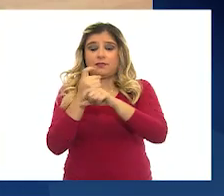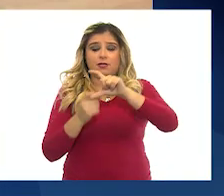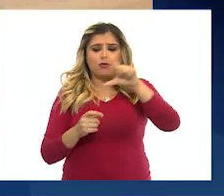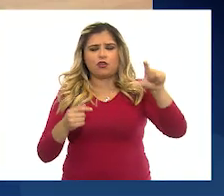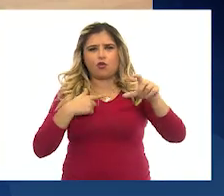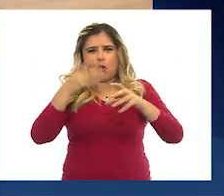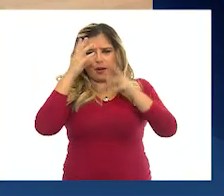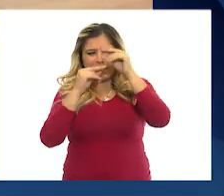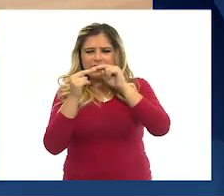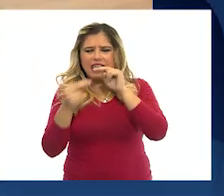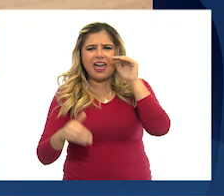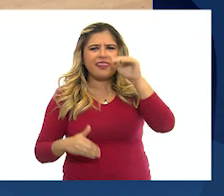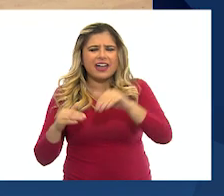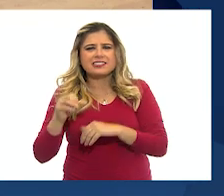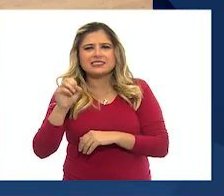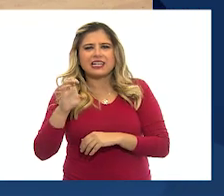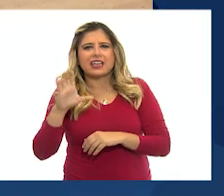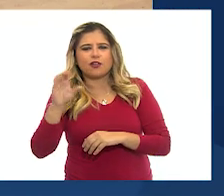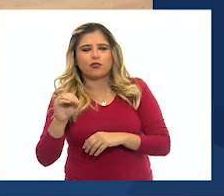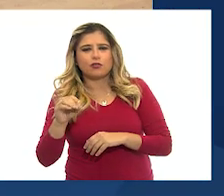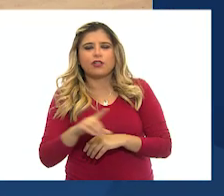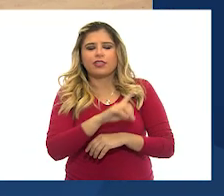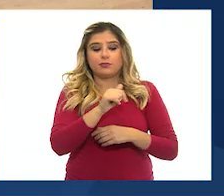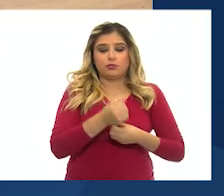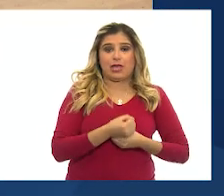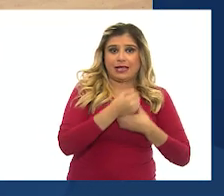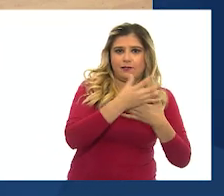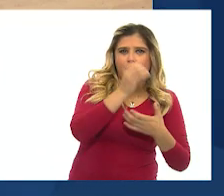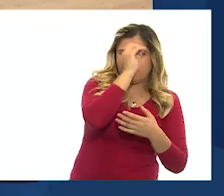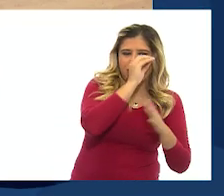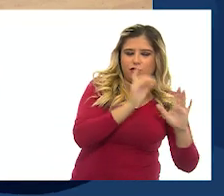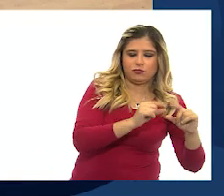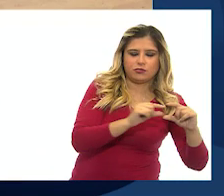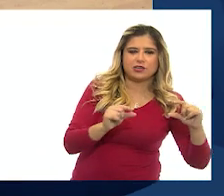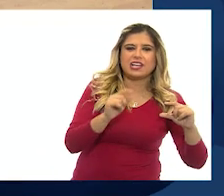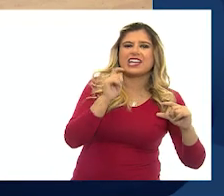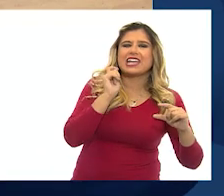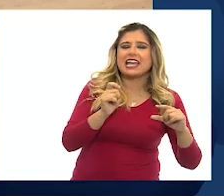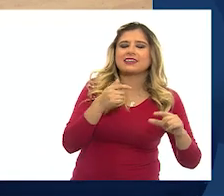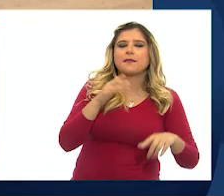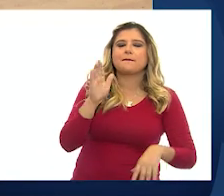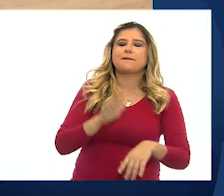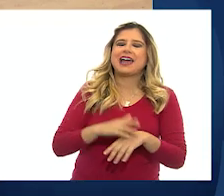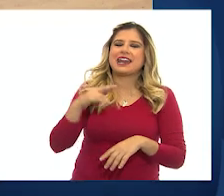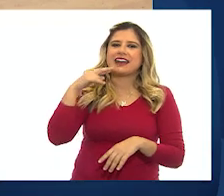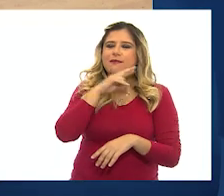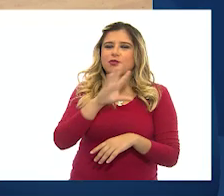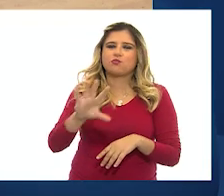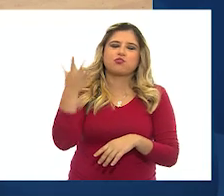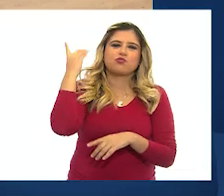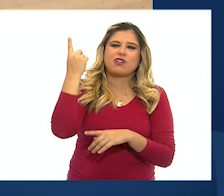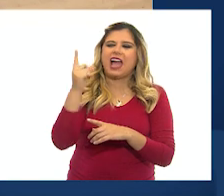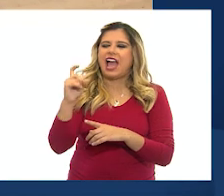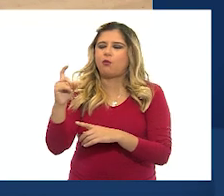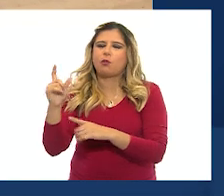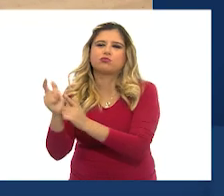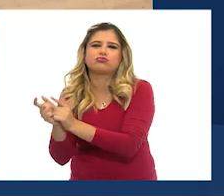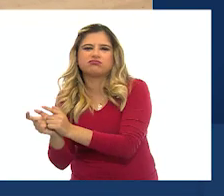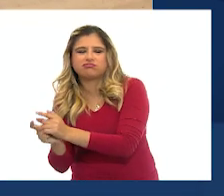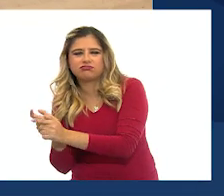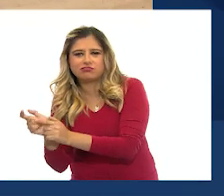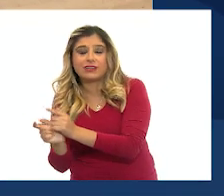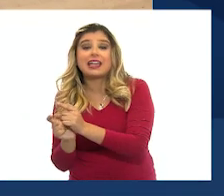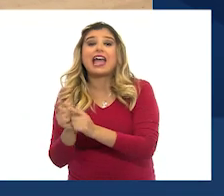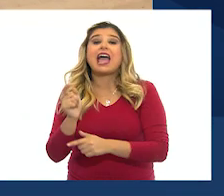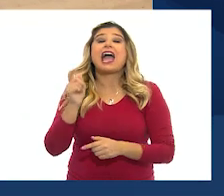nadar en seco. Luego expresa una opinión. Resulta más ventajoso que hacerlo en el agua. Y